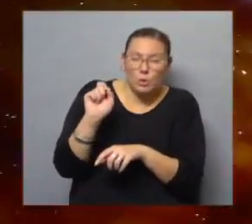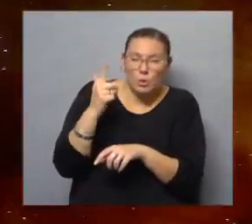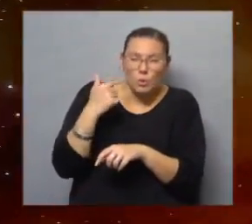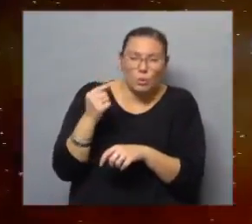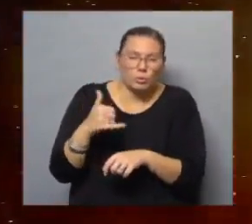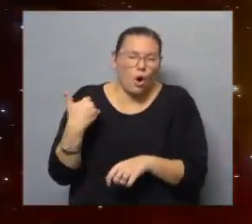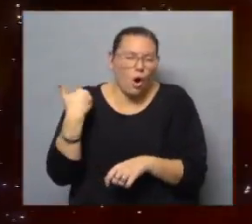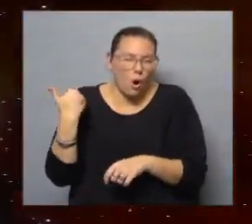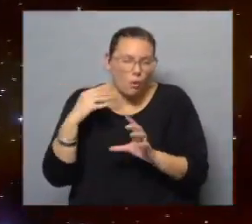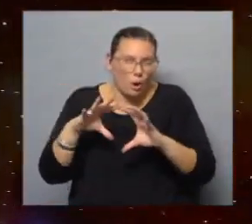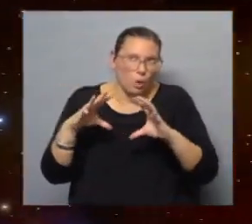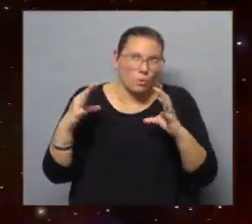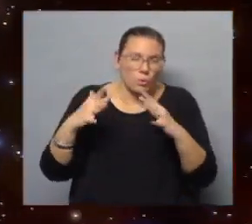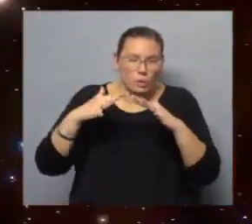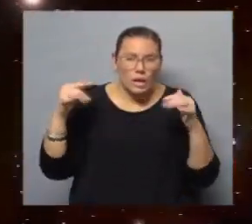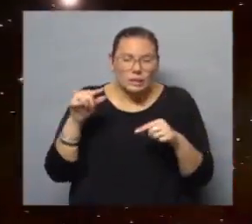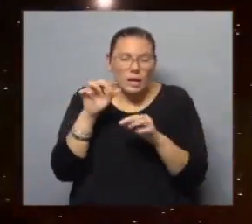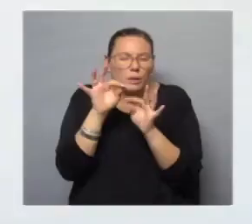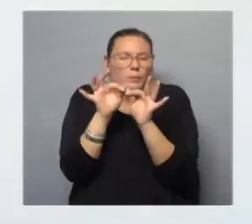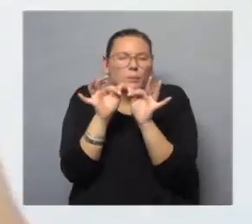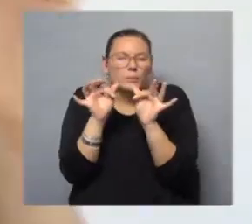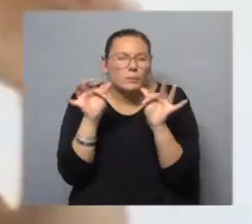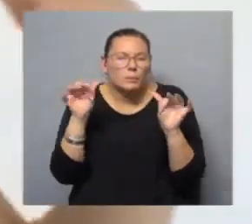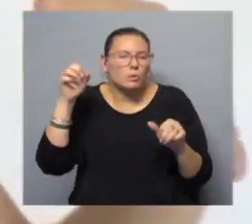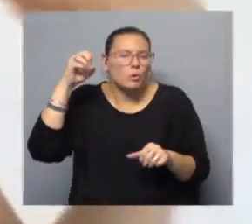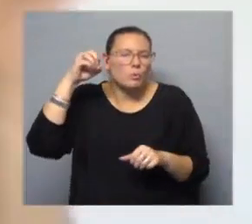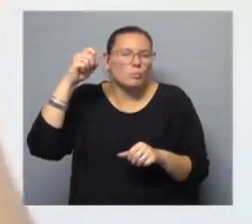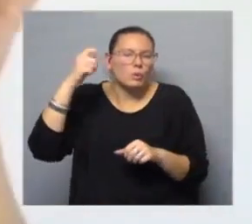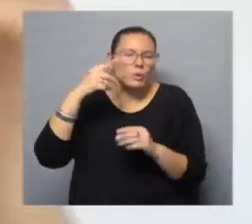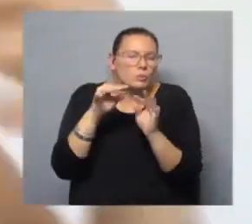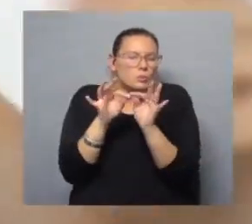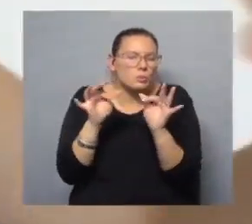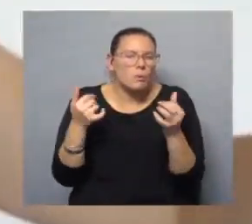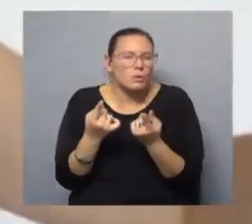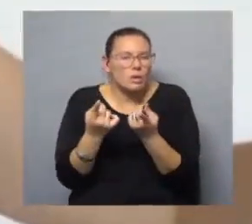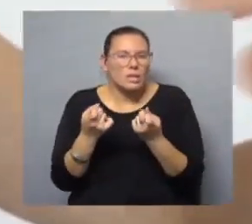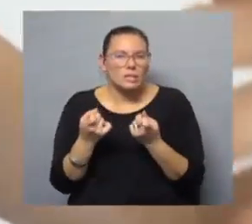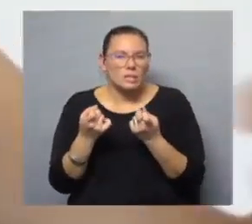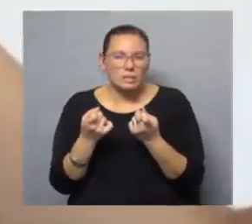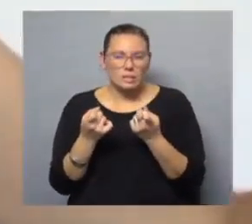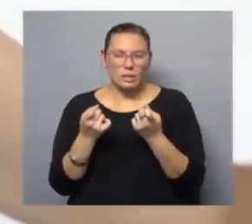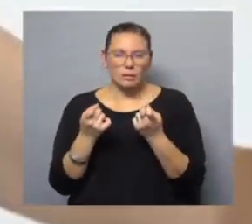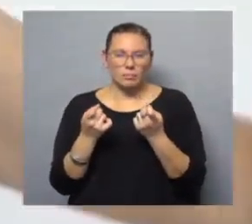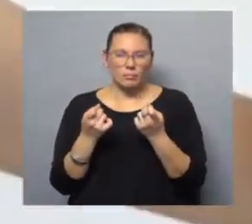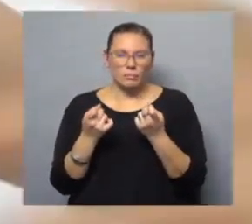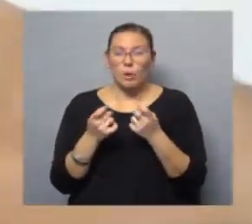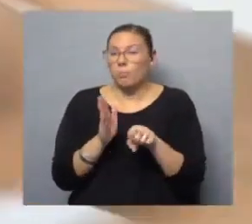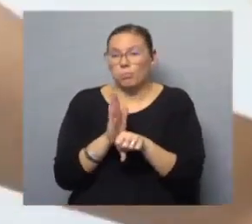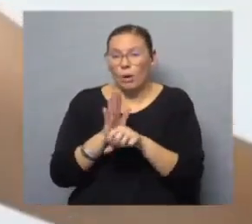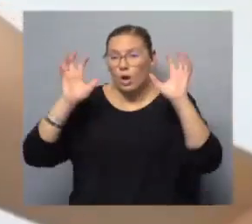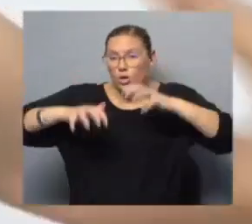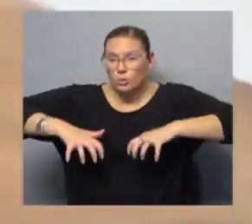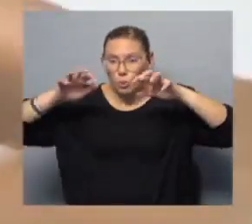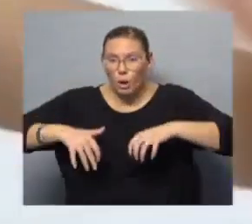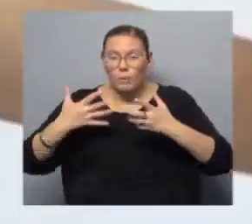joven, esta luz es muy tenue, es muy débil, entonces uno necesita tener es como si está lloviendo y quieres